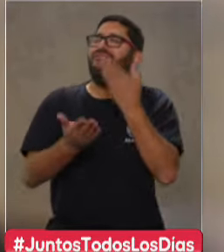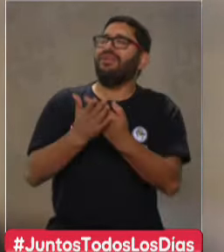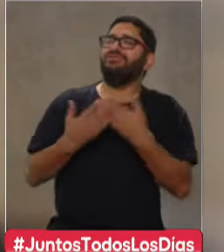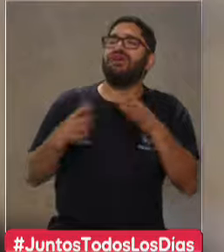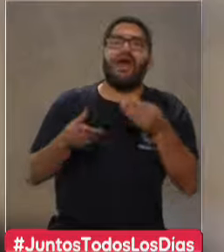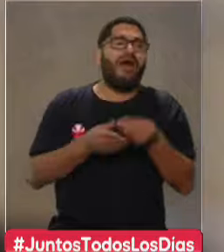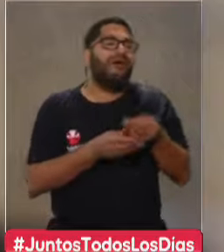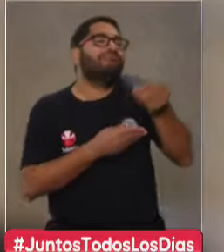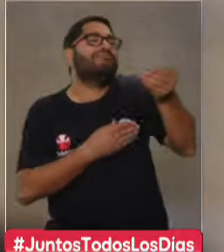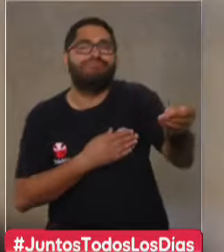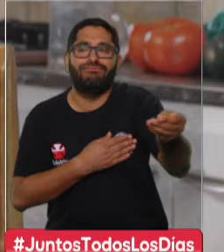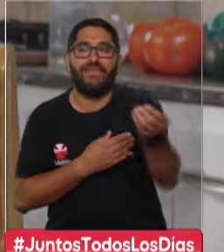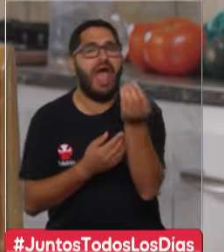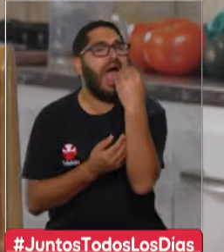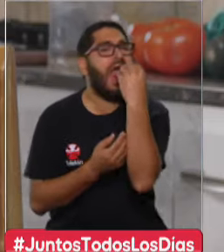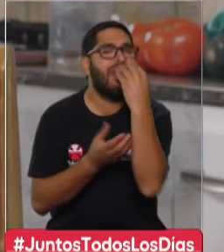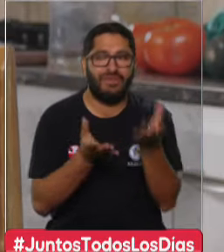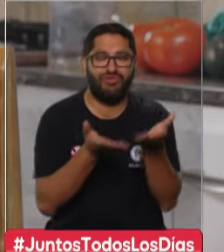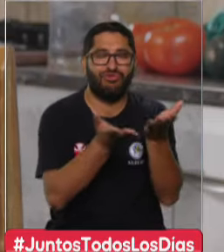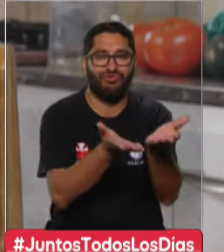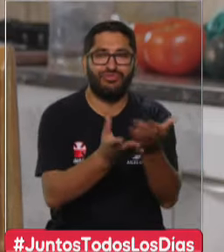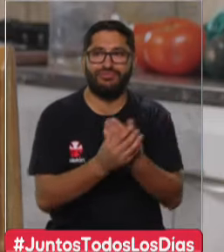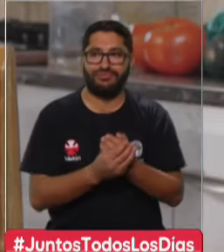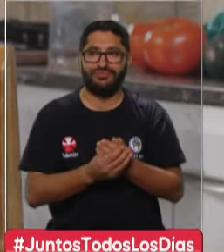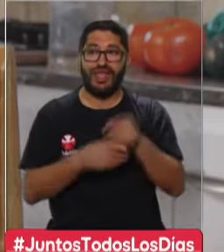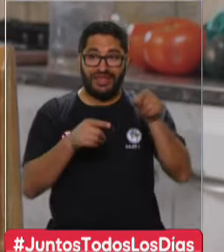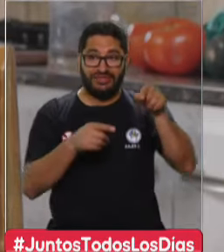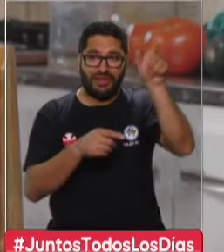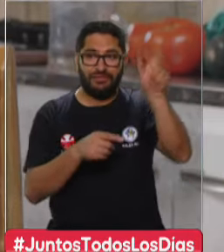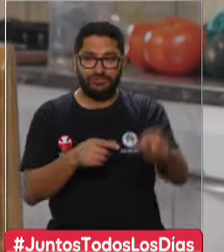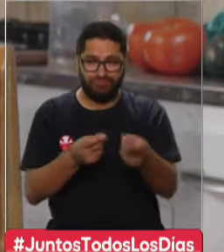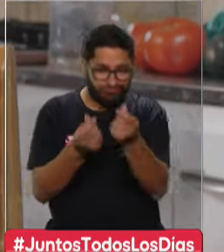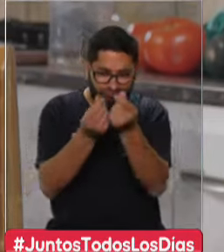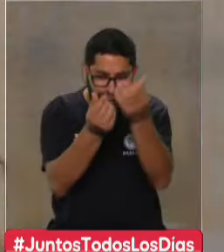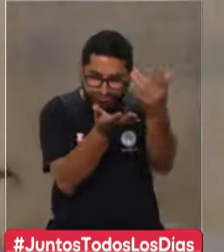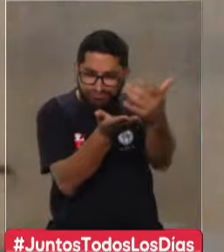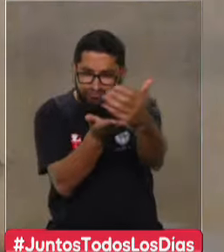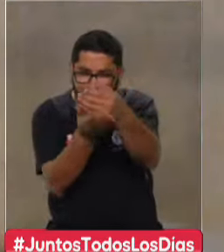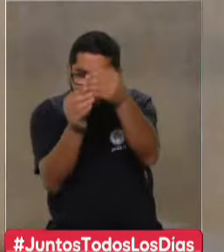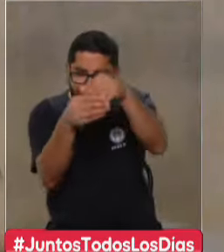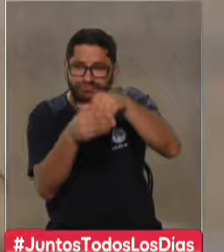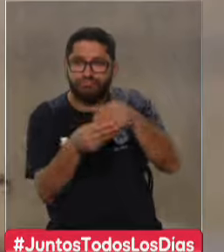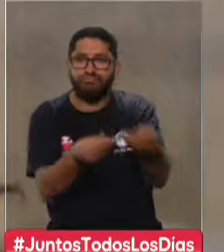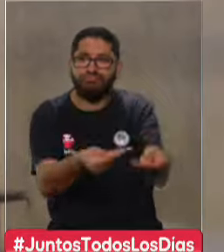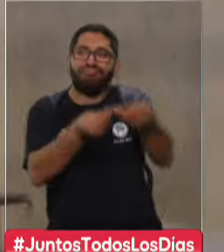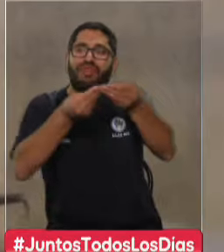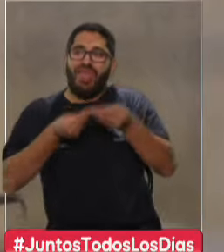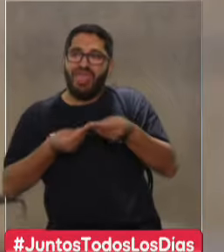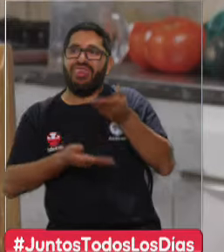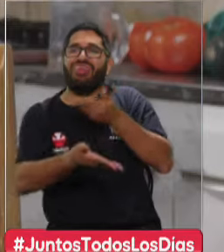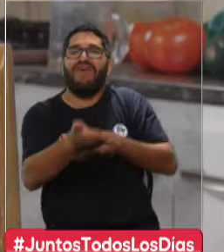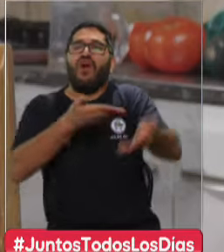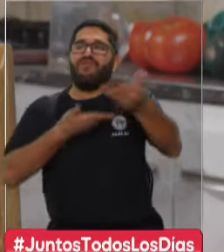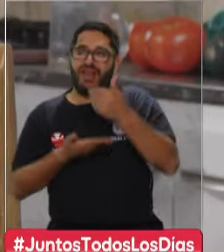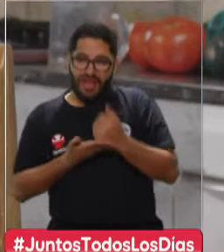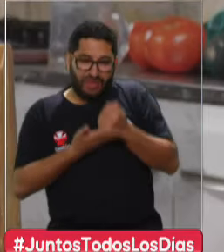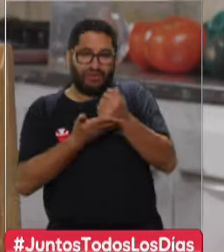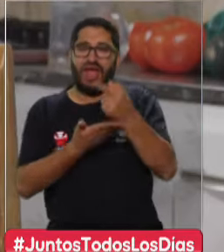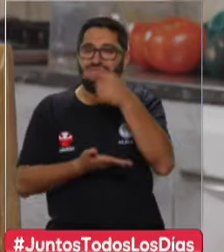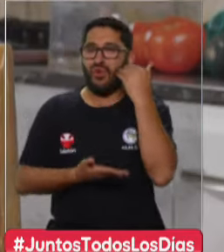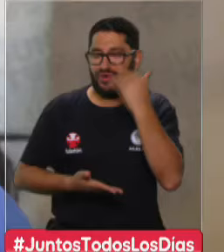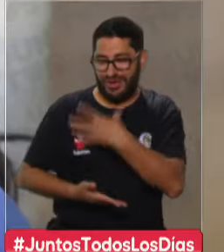Entonces él ahora quería aportar con esas moneditas para... Que eran como... Para Joaquín. Nosotros así como... Y aunque hayan sido